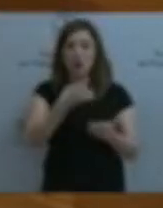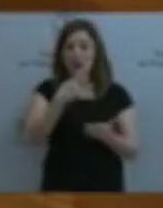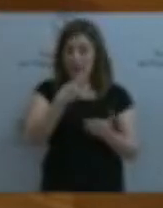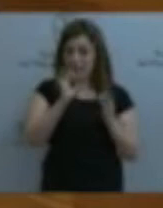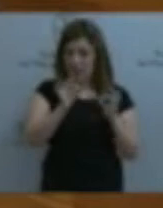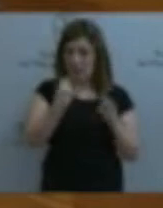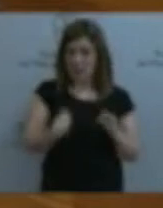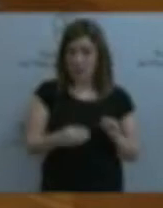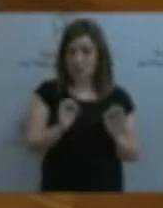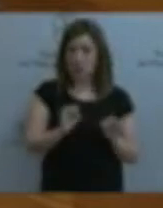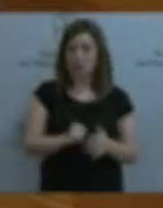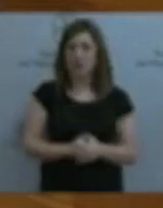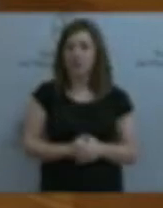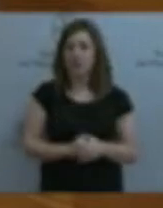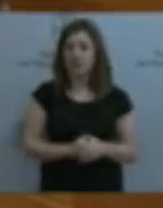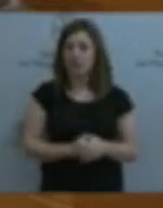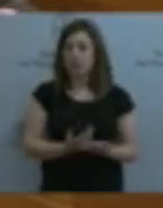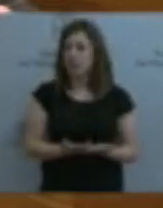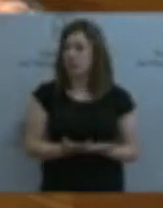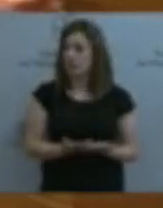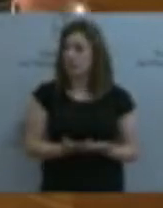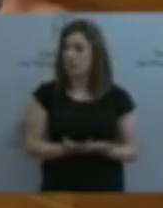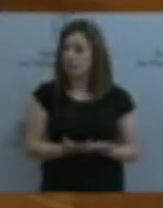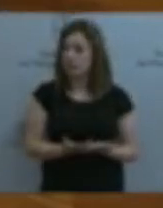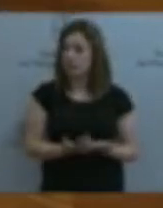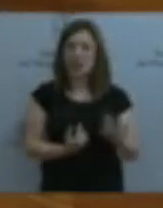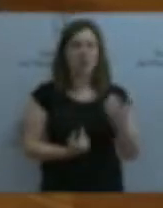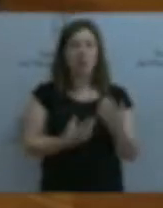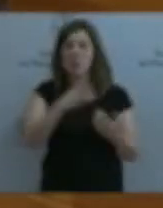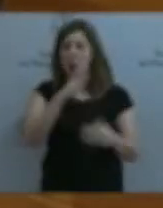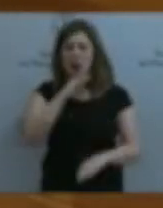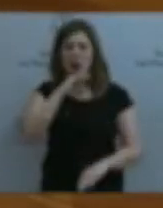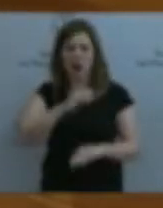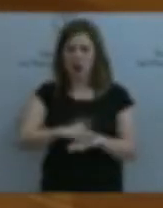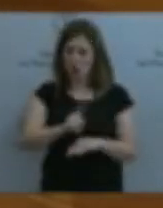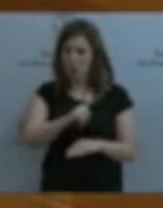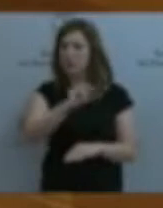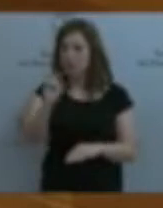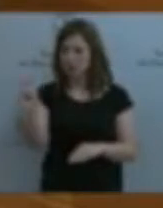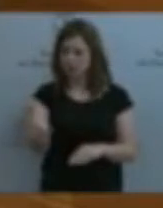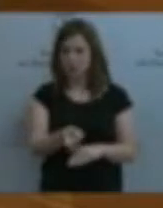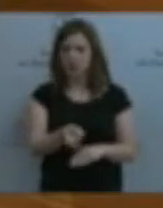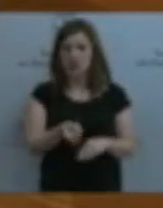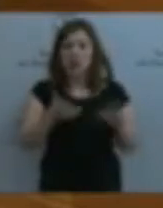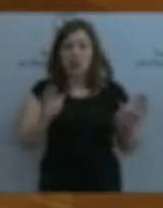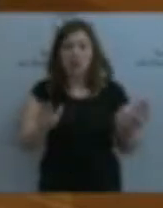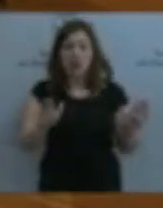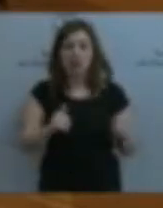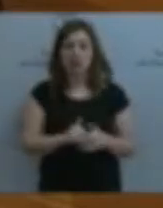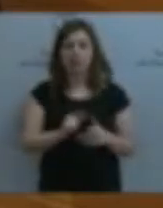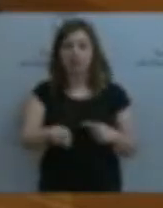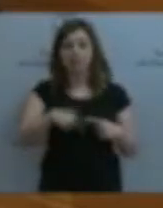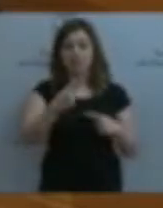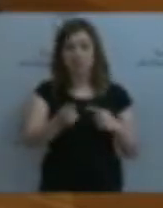referencia, puesto que había habido determinados incumplimientos. Sin embargo, posteriormente, en el